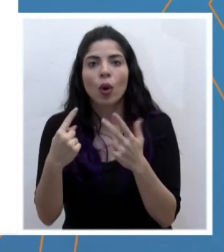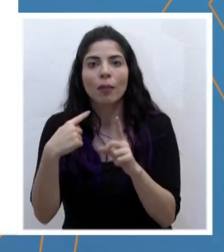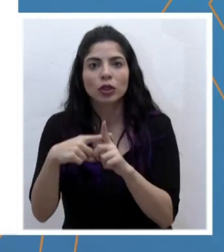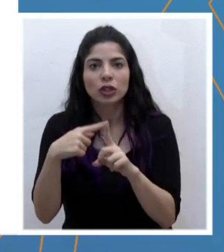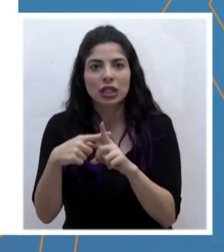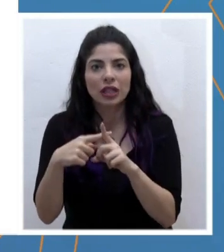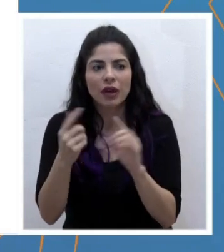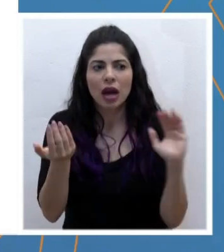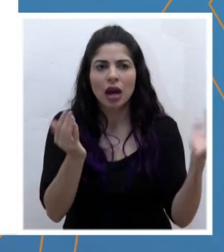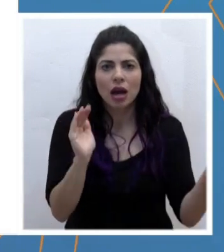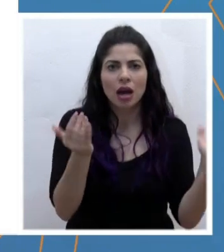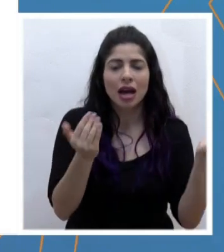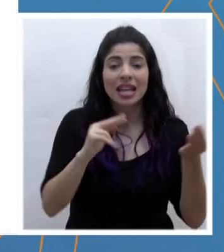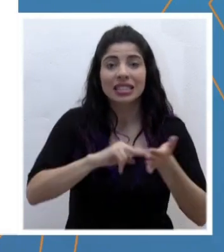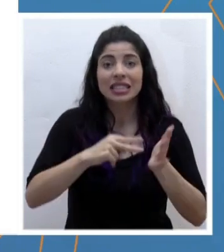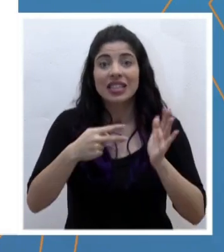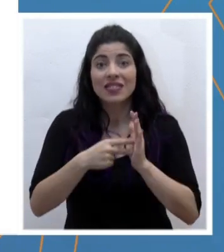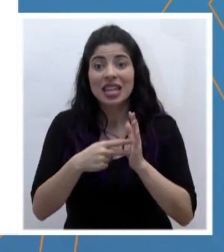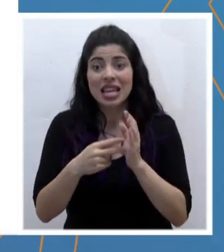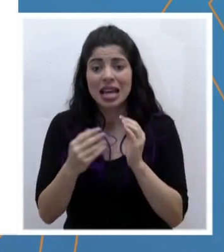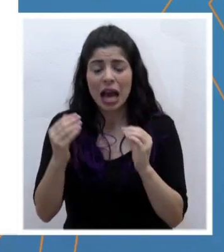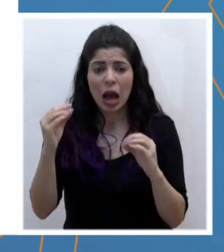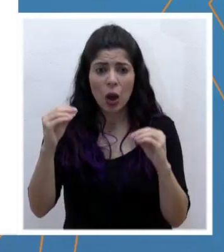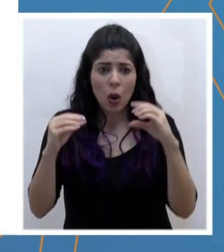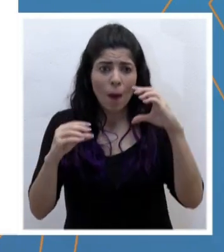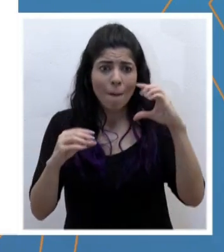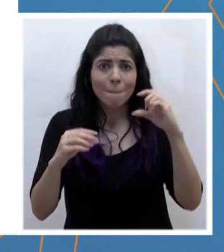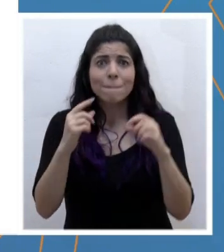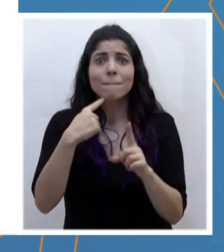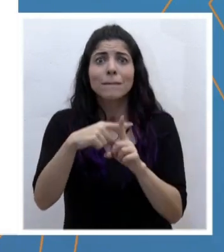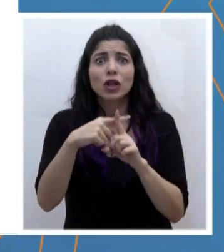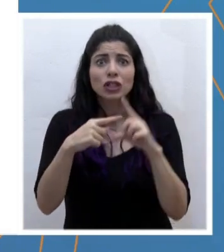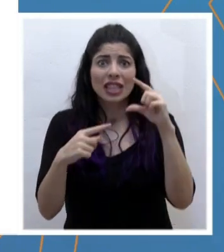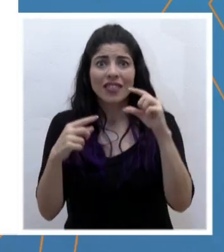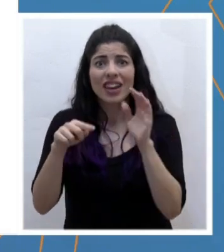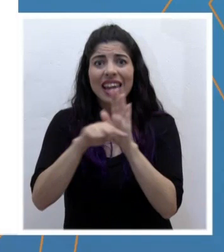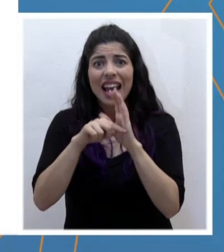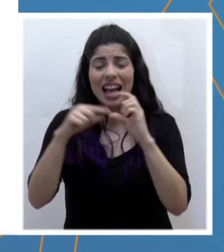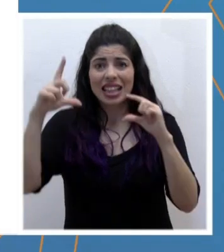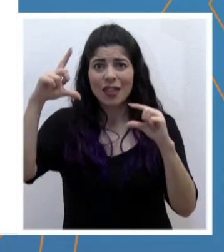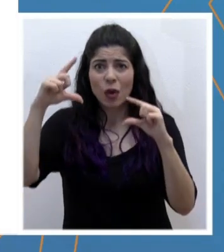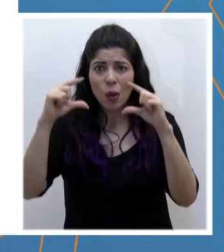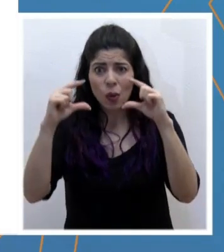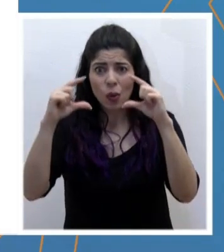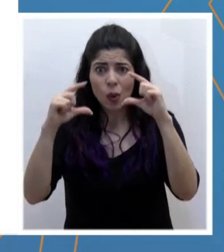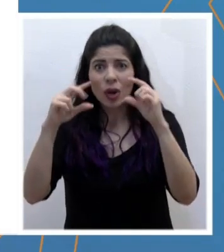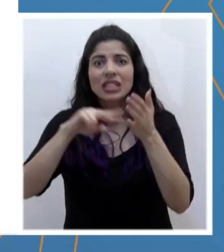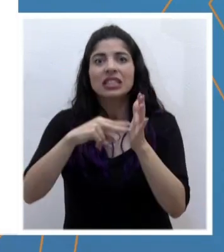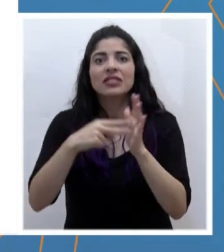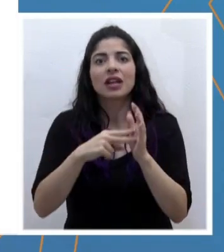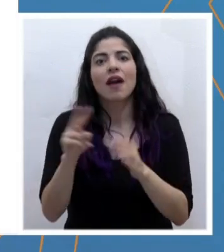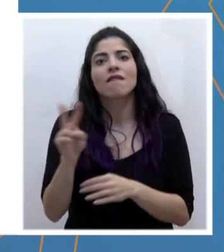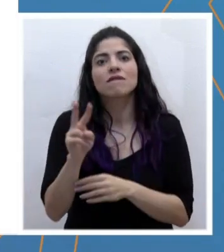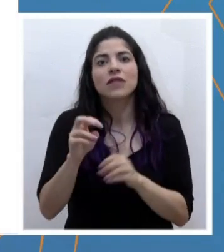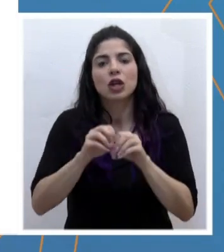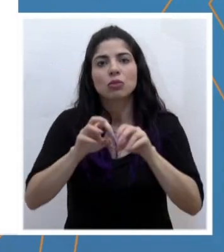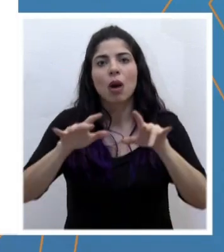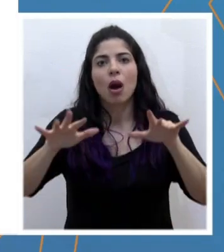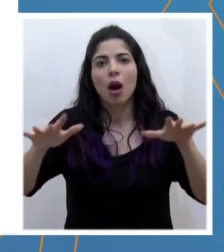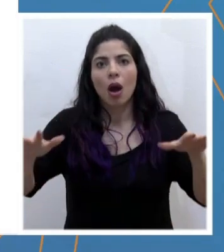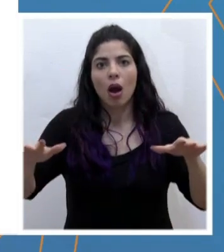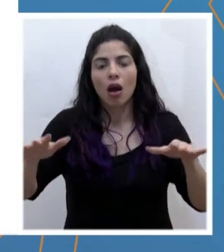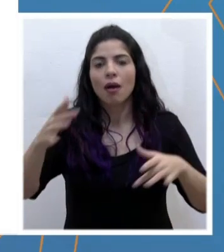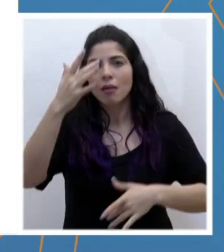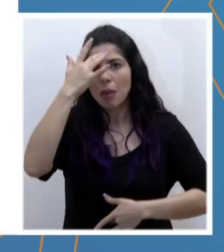que entre más estrecha la relación de las muestras positivas y negativas, hay mayor circulación viral y mayor riesgo de